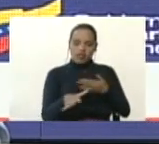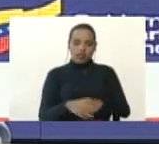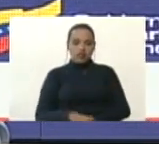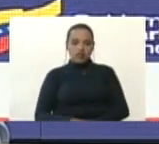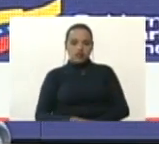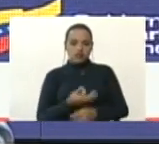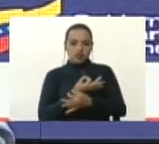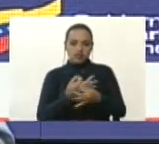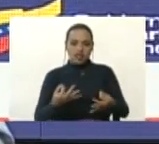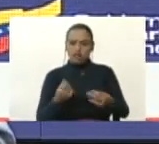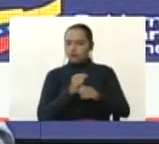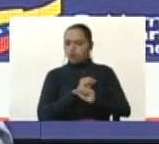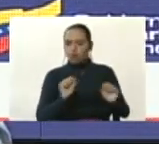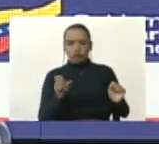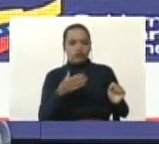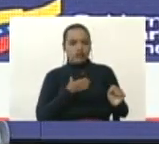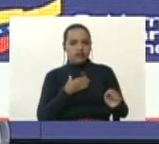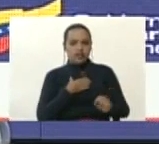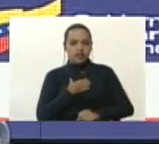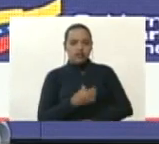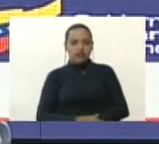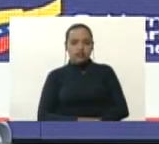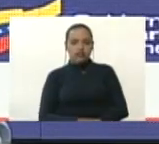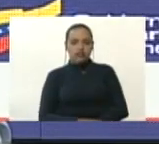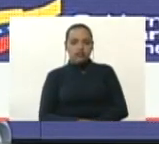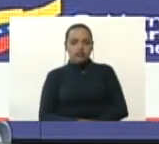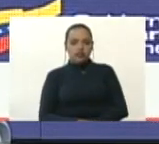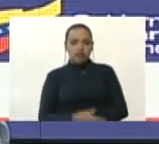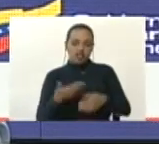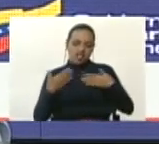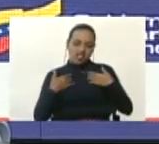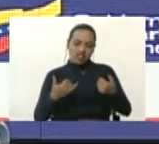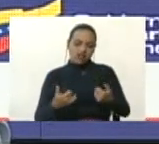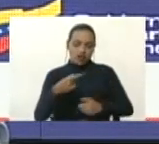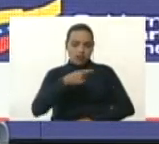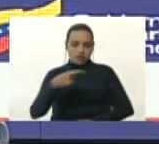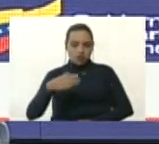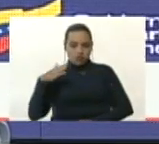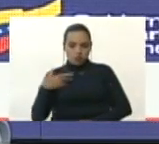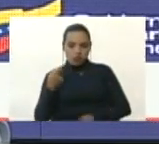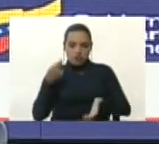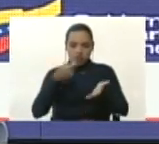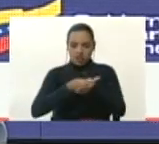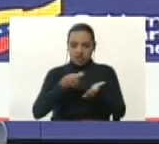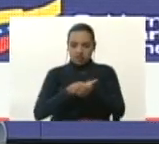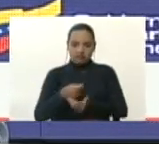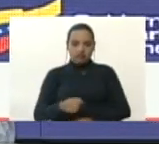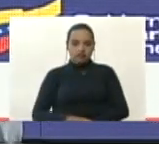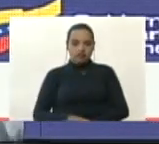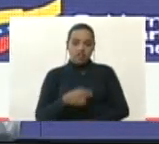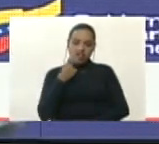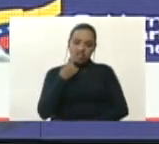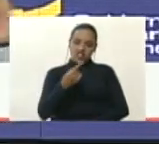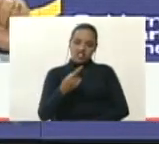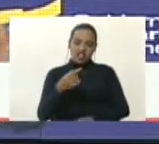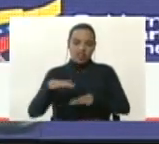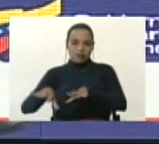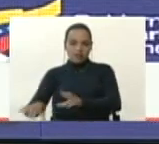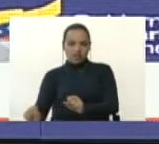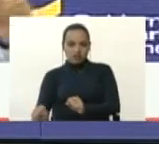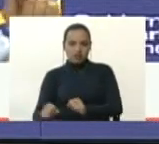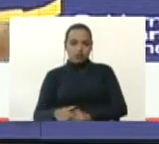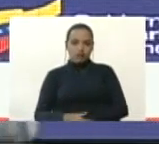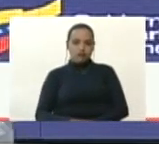de calidad es imposible. Que la salud es para quien la pueda pagar. Es lo que dice el capitalismo salvaje,